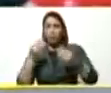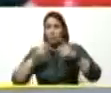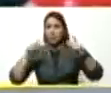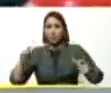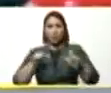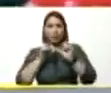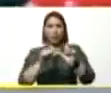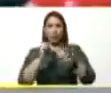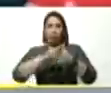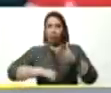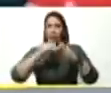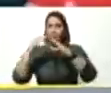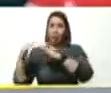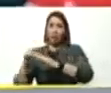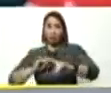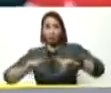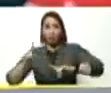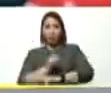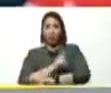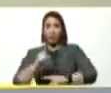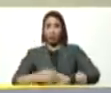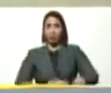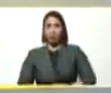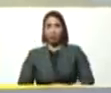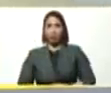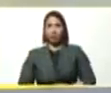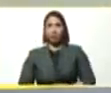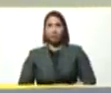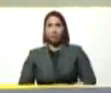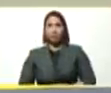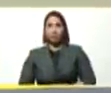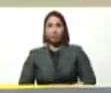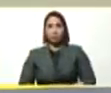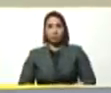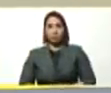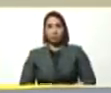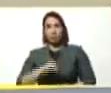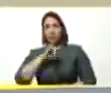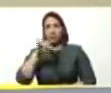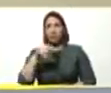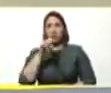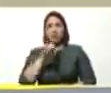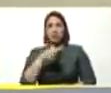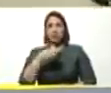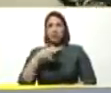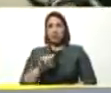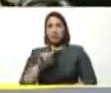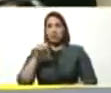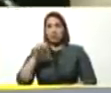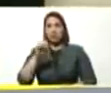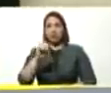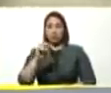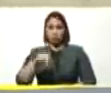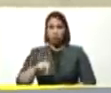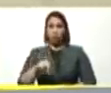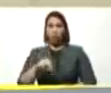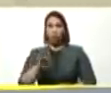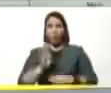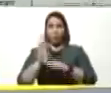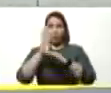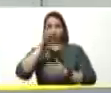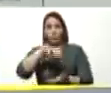sin vivienda, pero se actuó rápido. Jenso Guzmán era el protector del Estado Mérida para ese